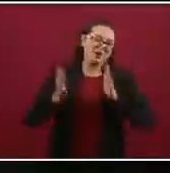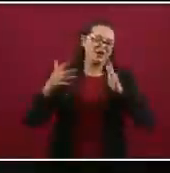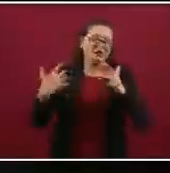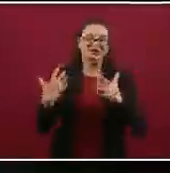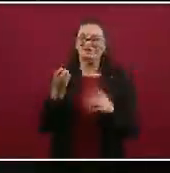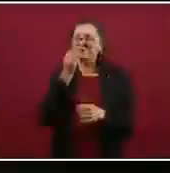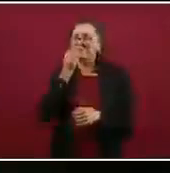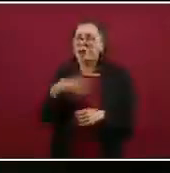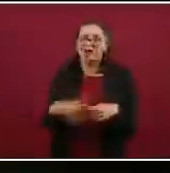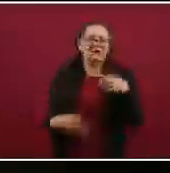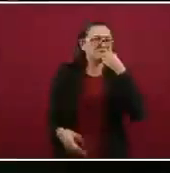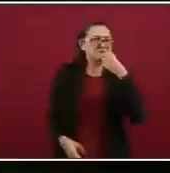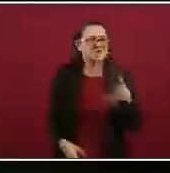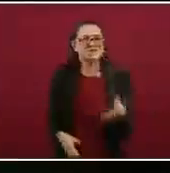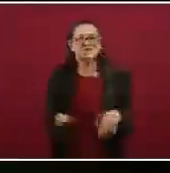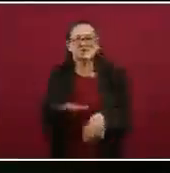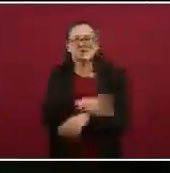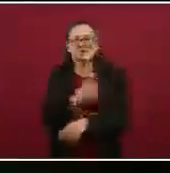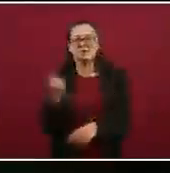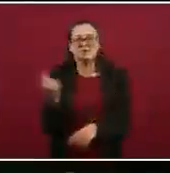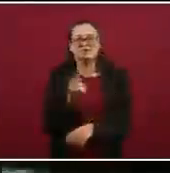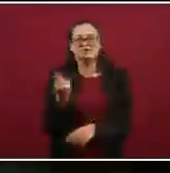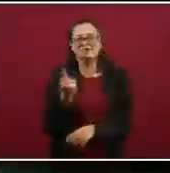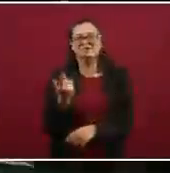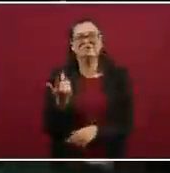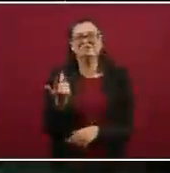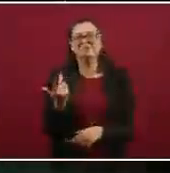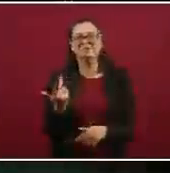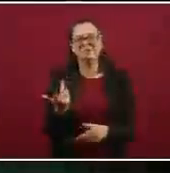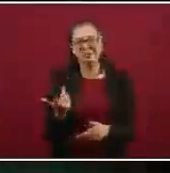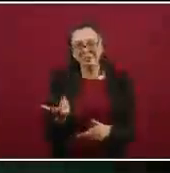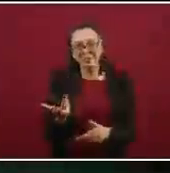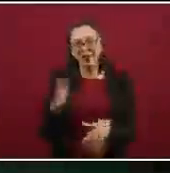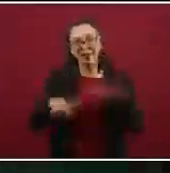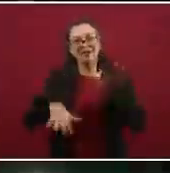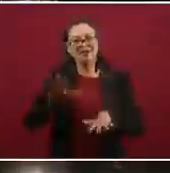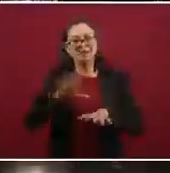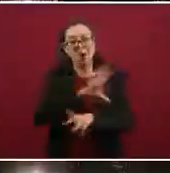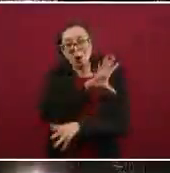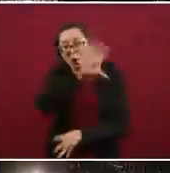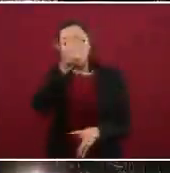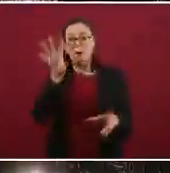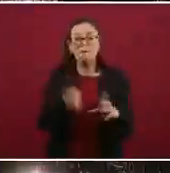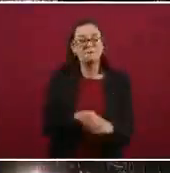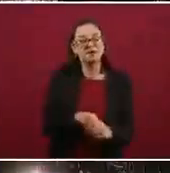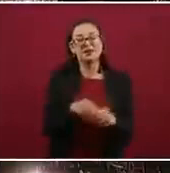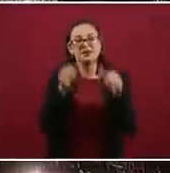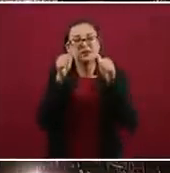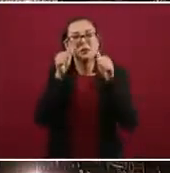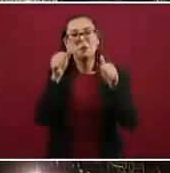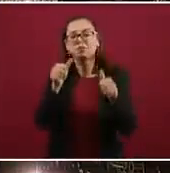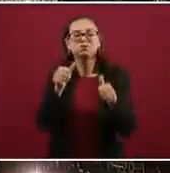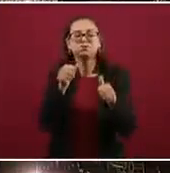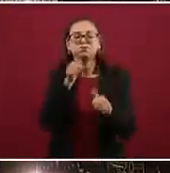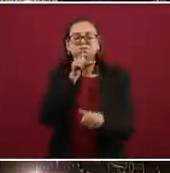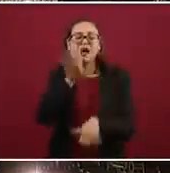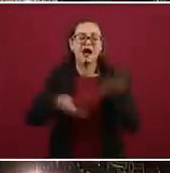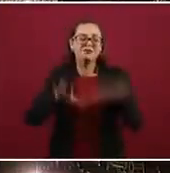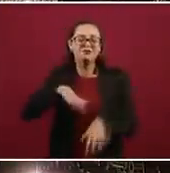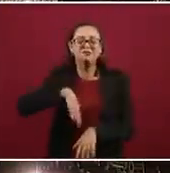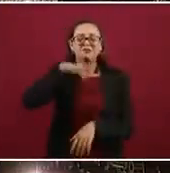lo comentamos porque no nos acabamos de dar cuenta de toda esta riqueza y siempre se nos quedan cosas pendientes, así